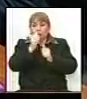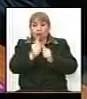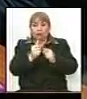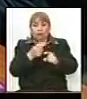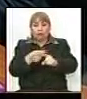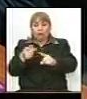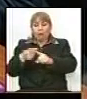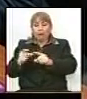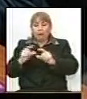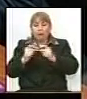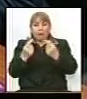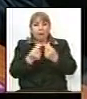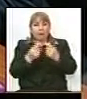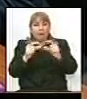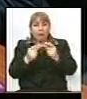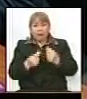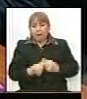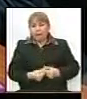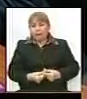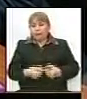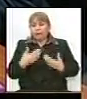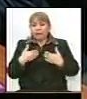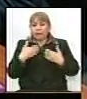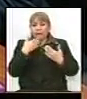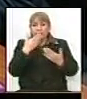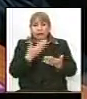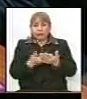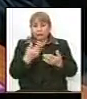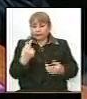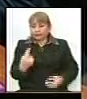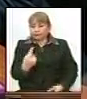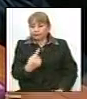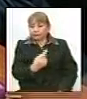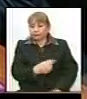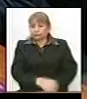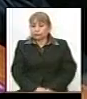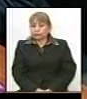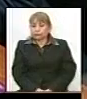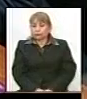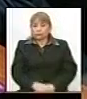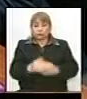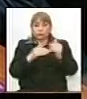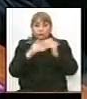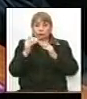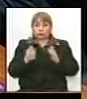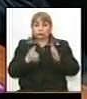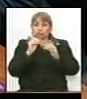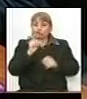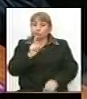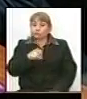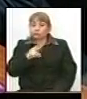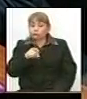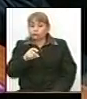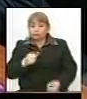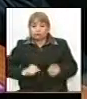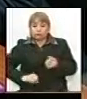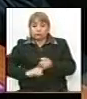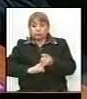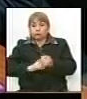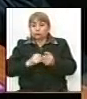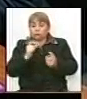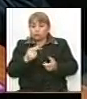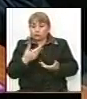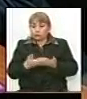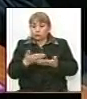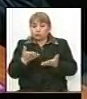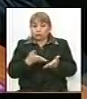diferentes sectores gubernamentales, debido a que aún no se ha desarrollado la infraestructura necesaria para garantizar el bienestar de